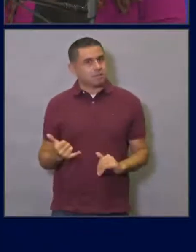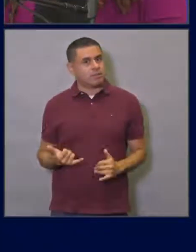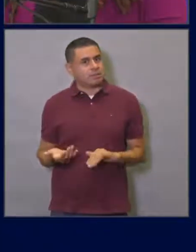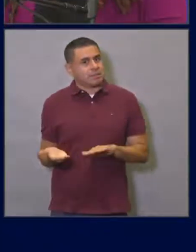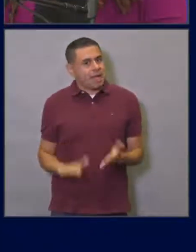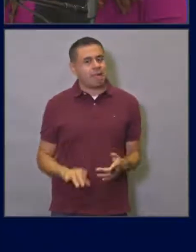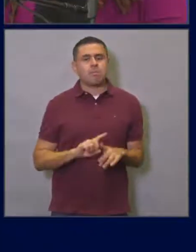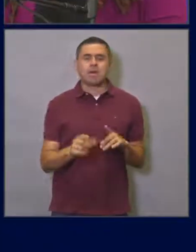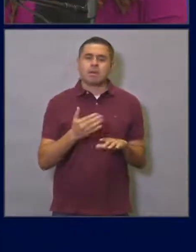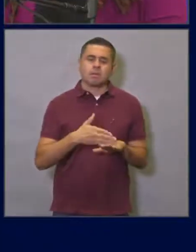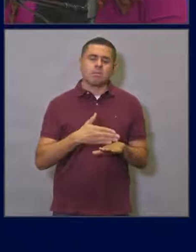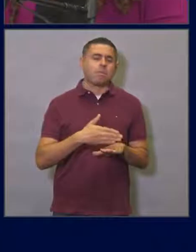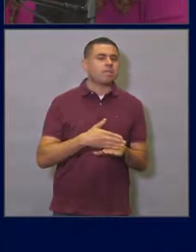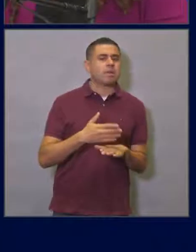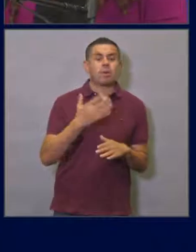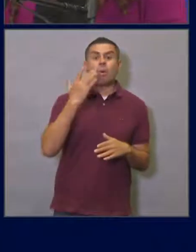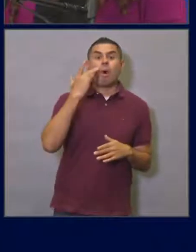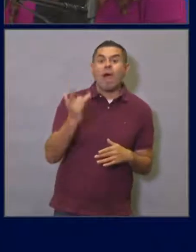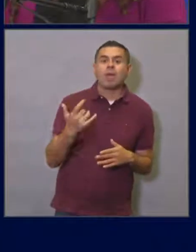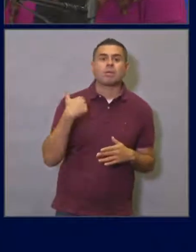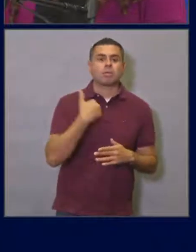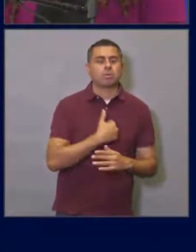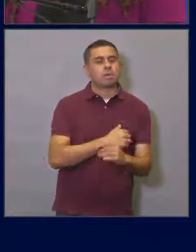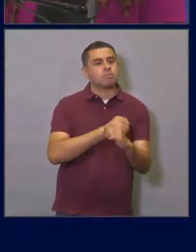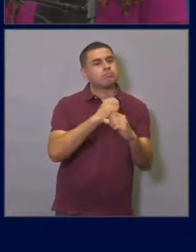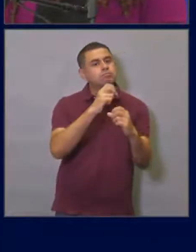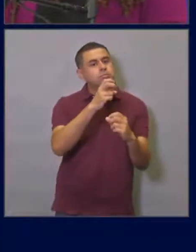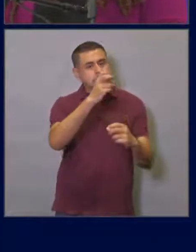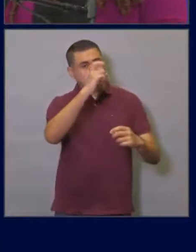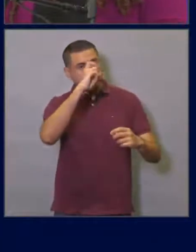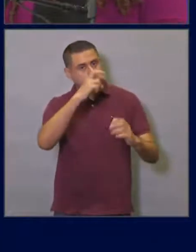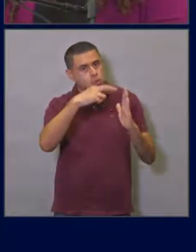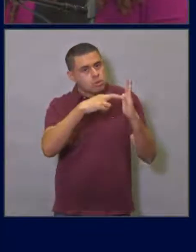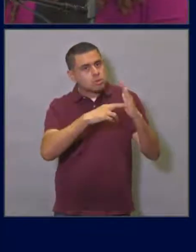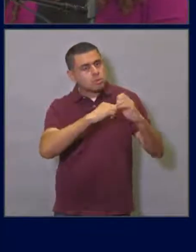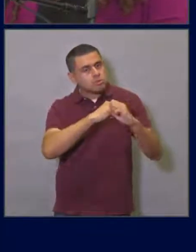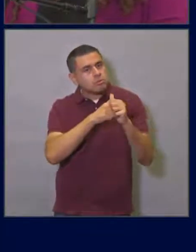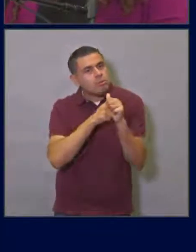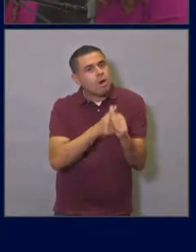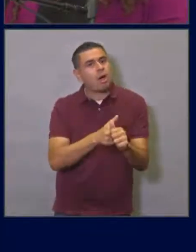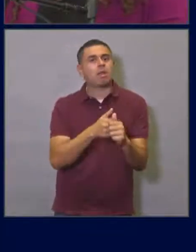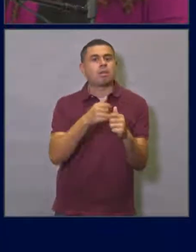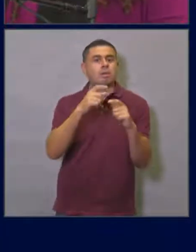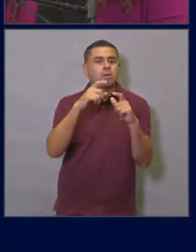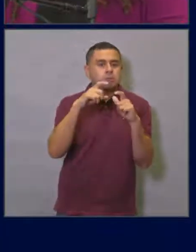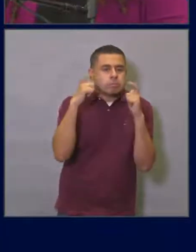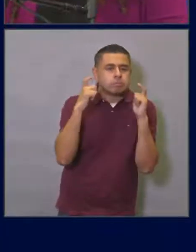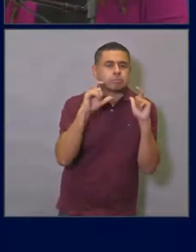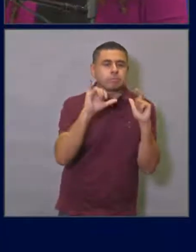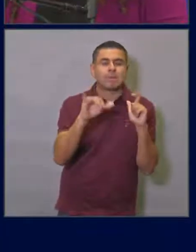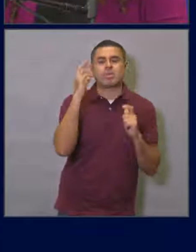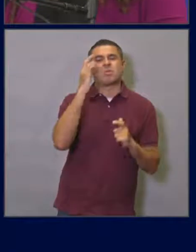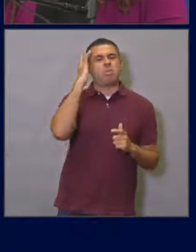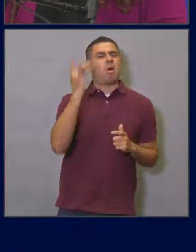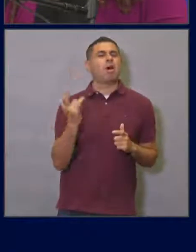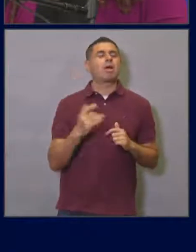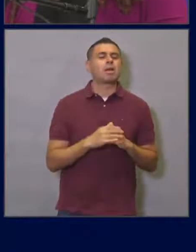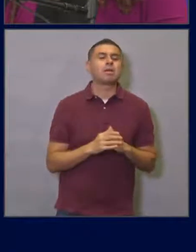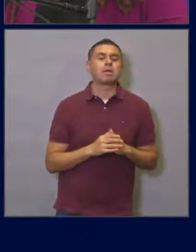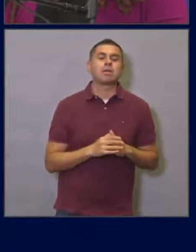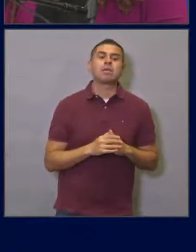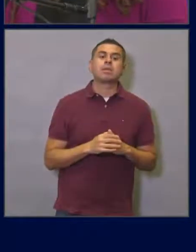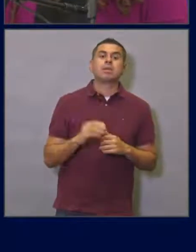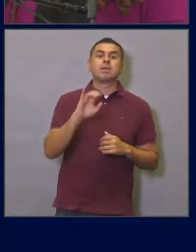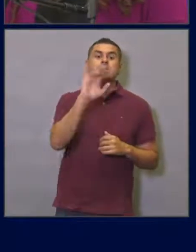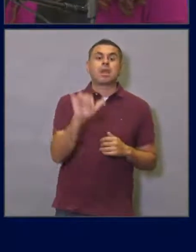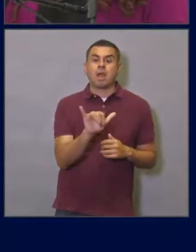comunidad cuando tiene que ver con mejores tratamientos. Desde el aumento a fines de julio en